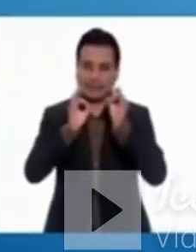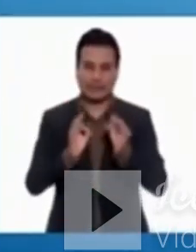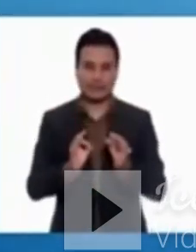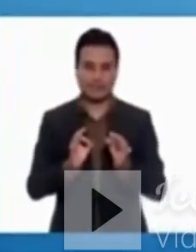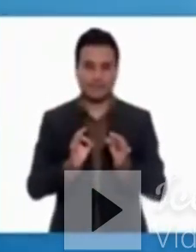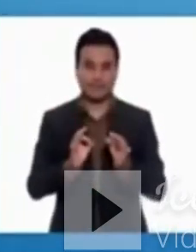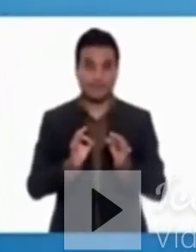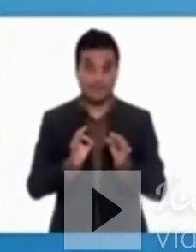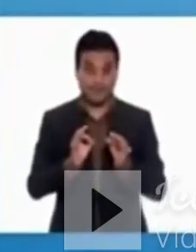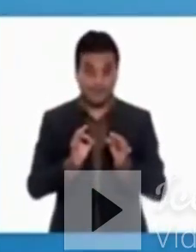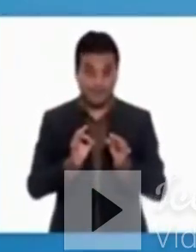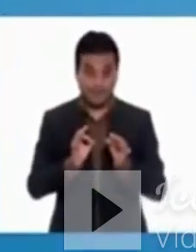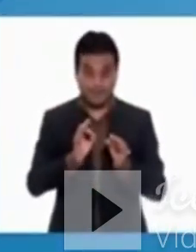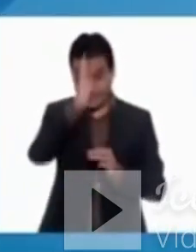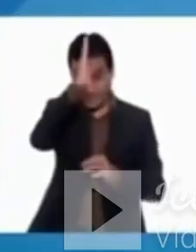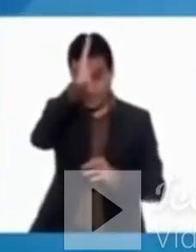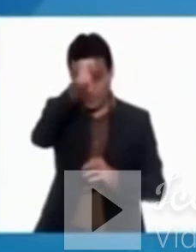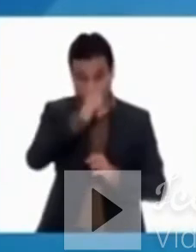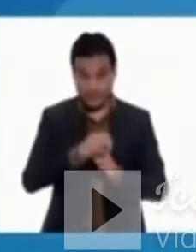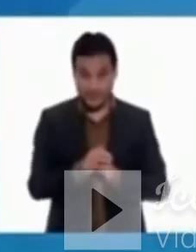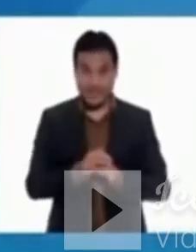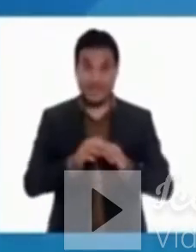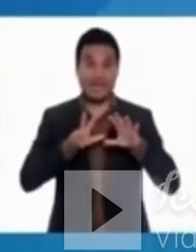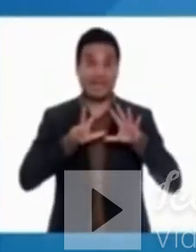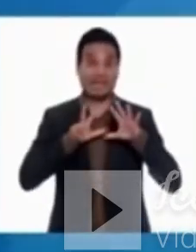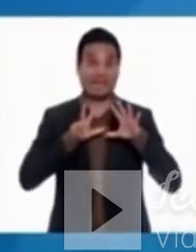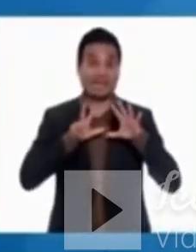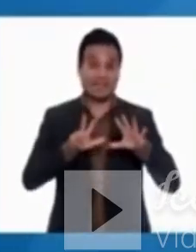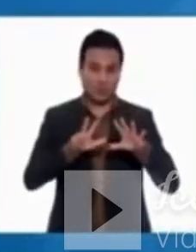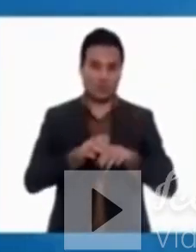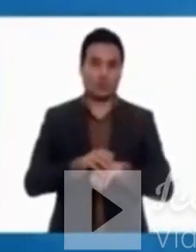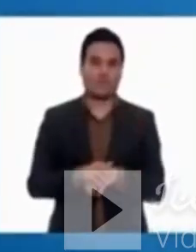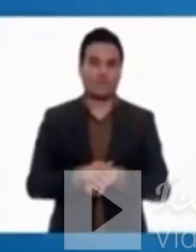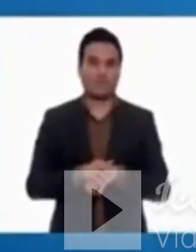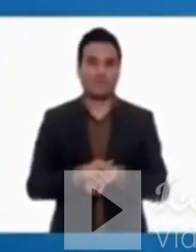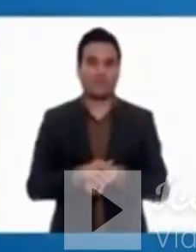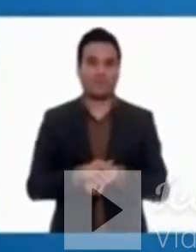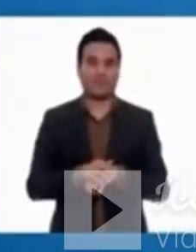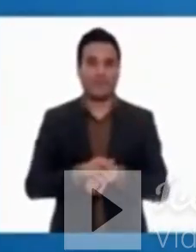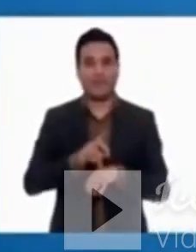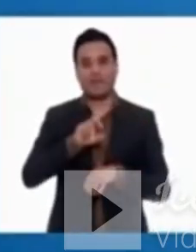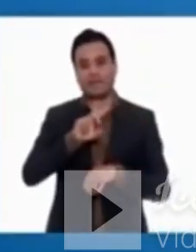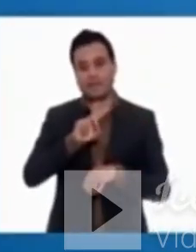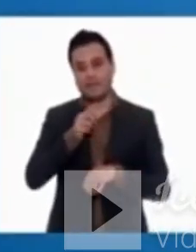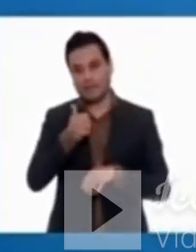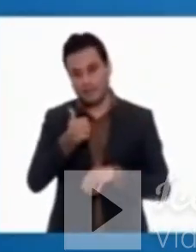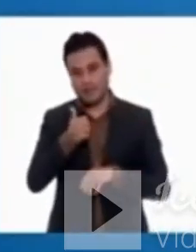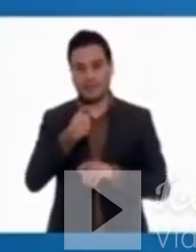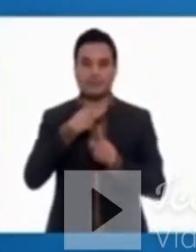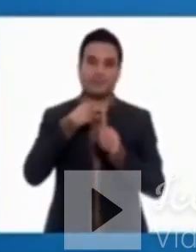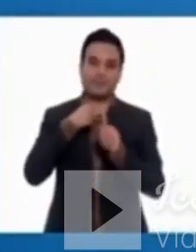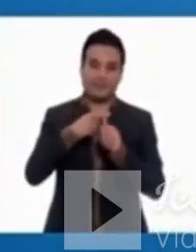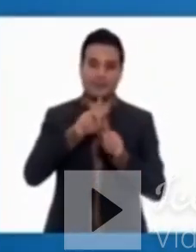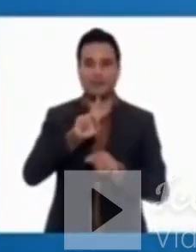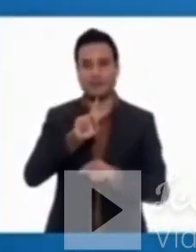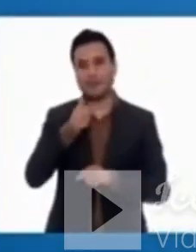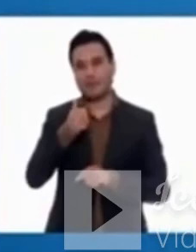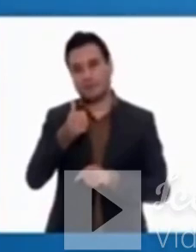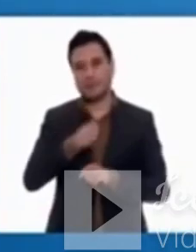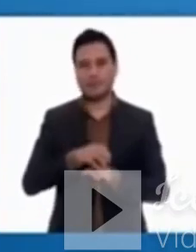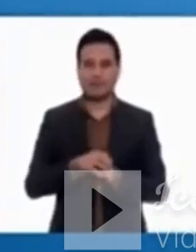la realidad, ¿de acuerdo? 18, 36, 36 más 36,